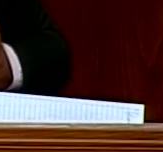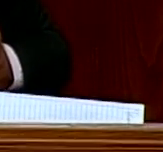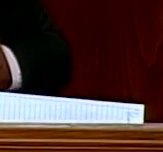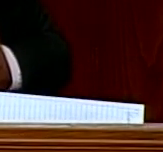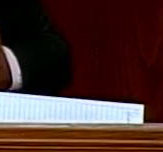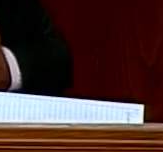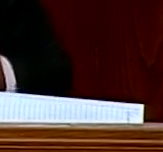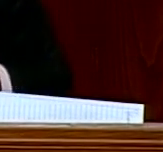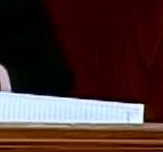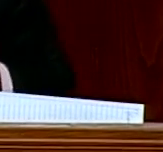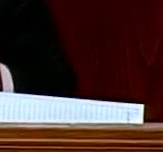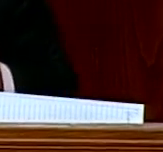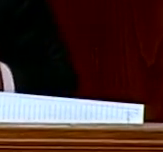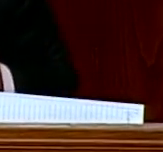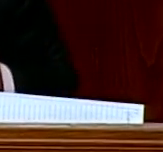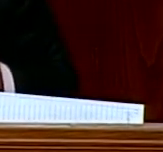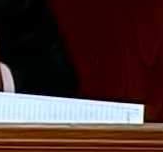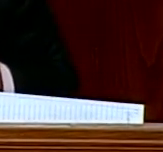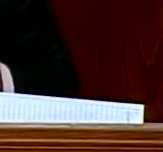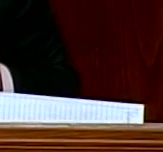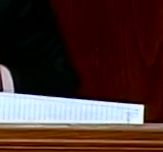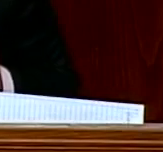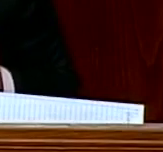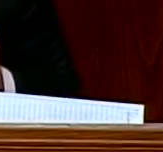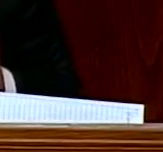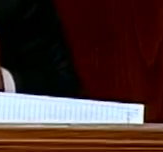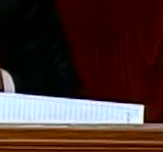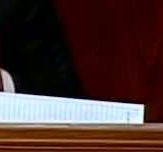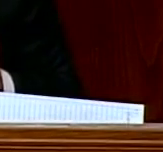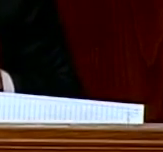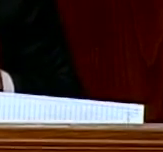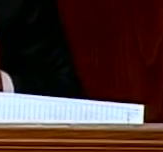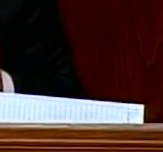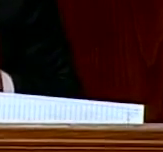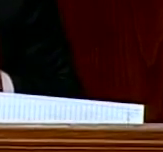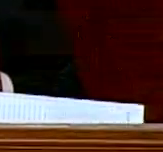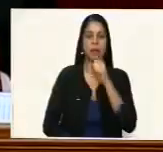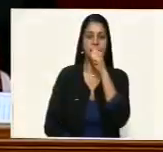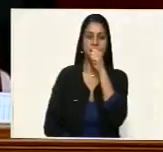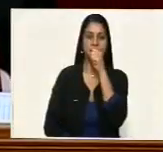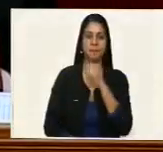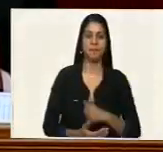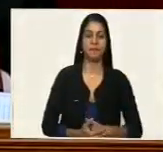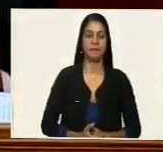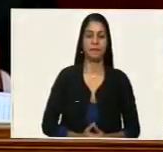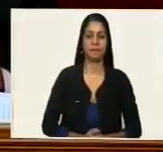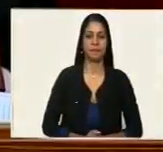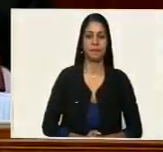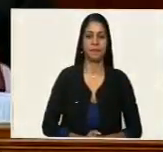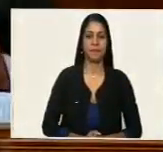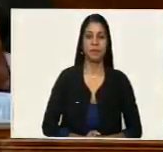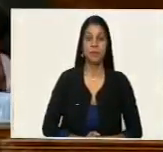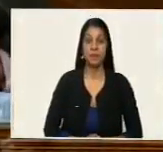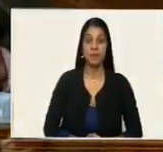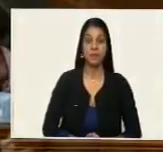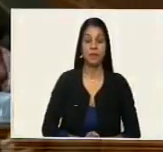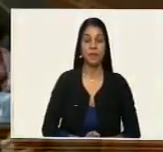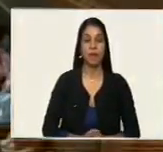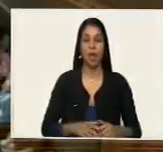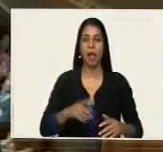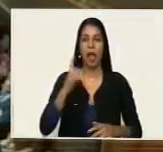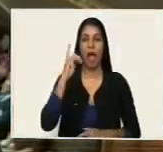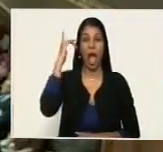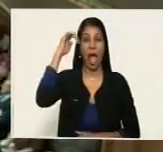Nadie comenta nada. Aprovecha Macri para meter el Fondo Monetario Internacional hasta el fondo en